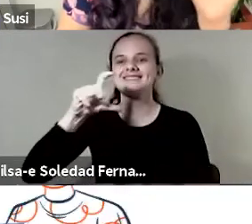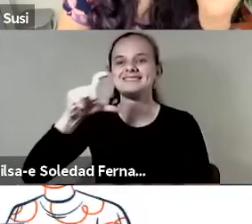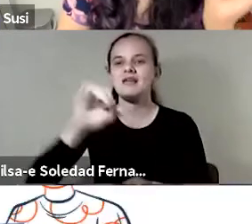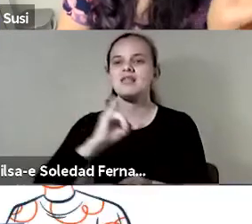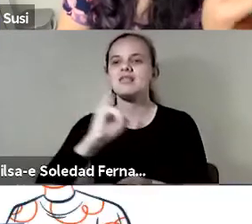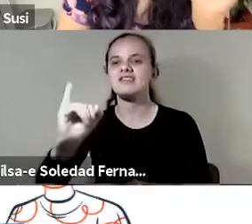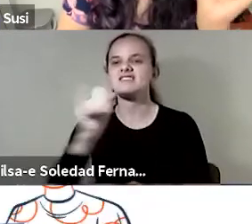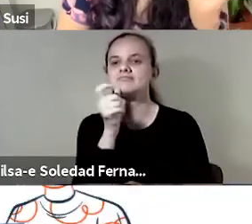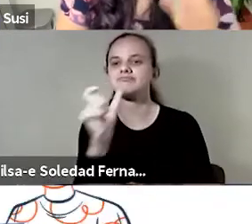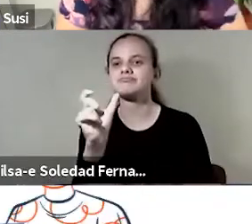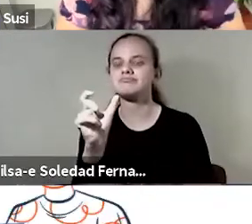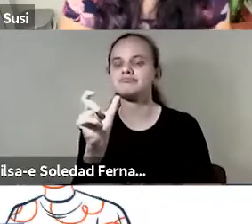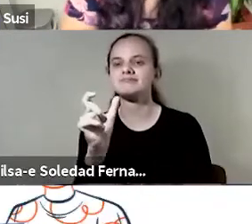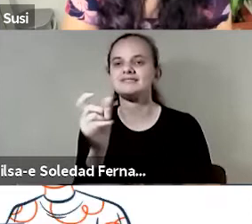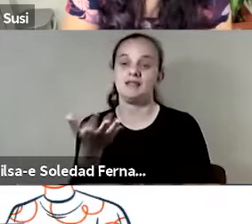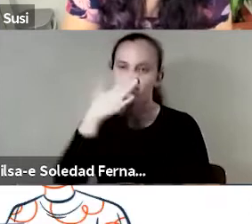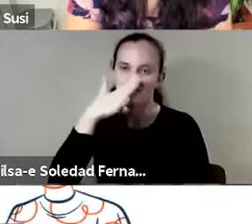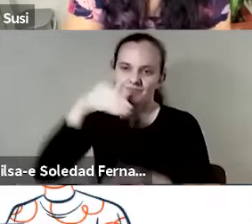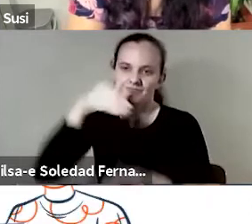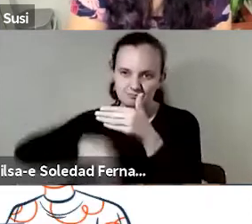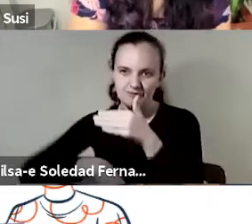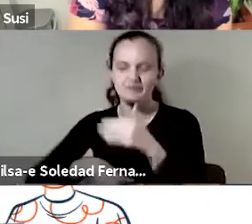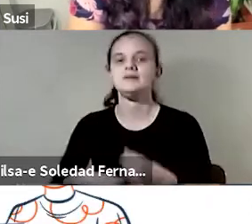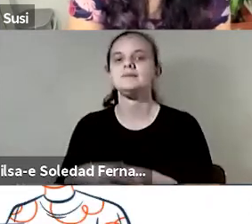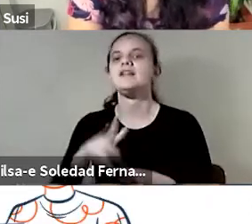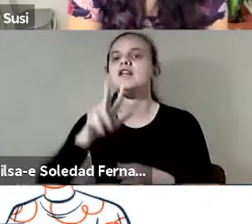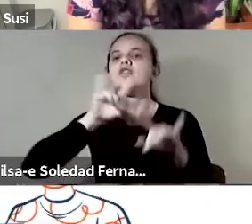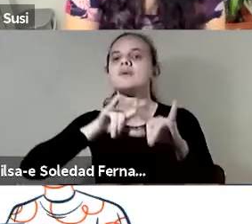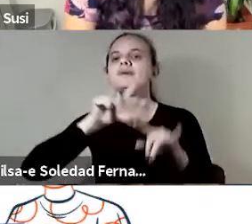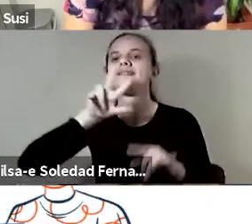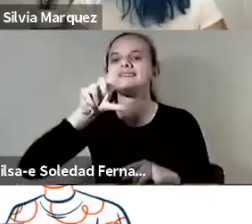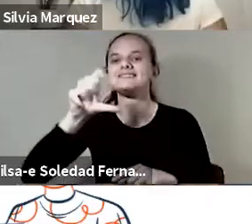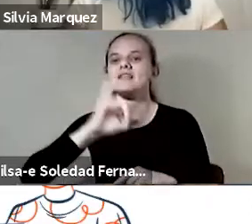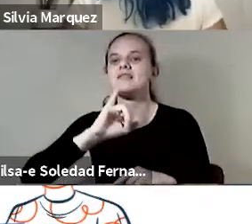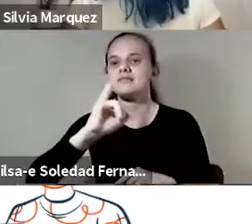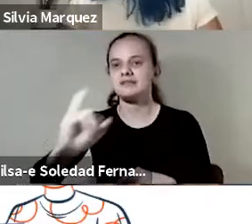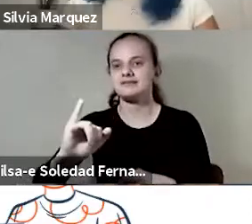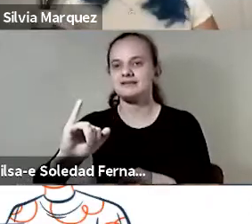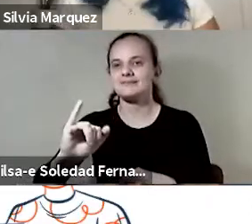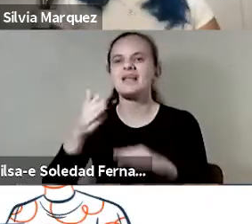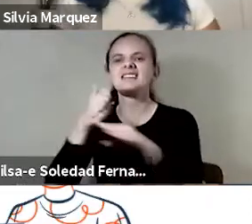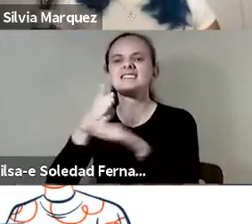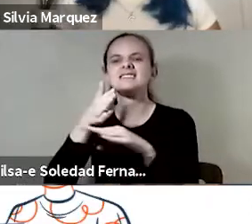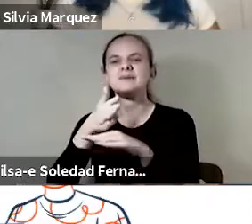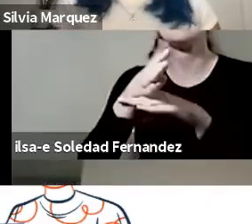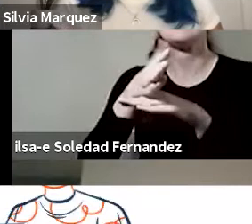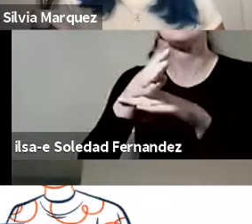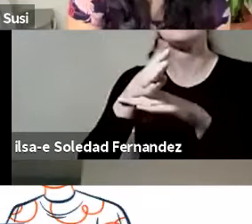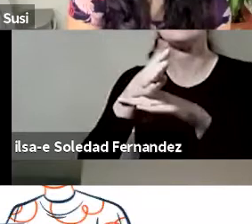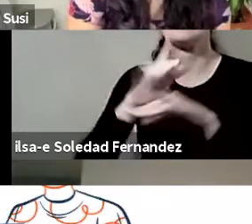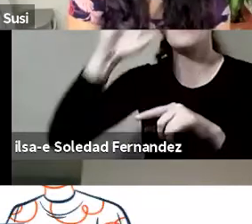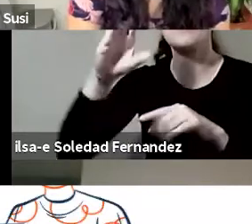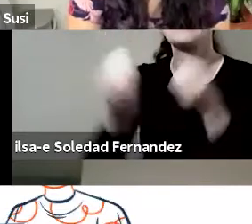Esta es la definición que da la W3C, que es este consorcio que hablamos al principio. Ya vamos a ver qué es bien. Pero